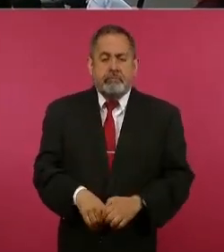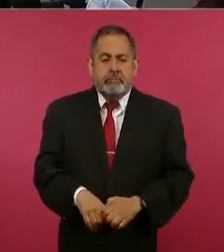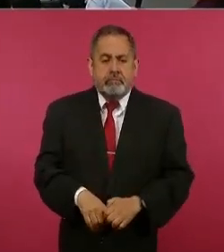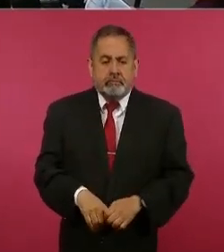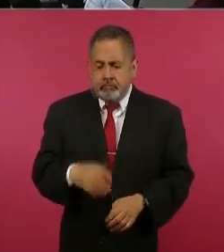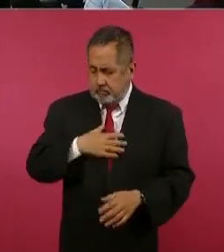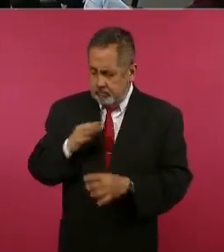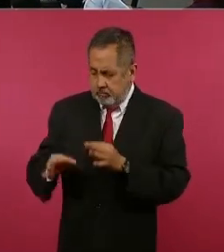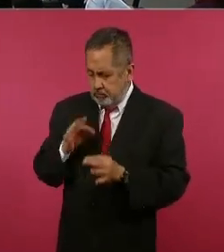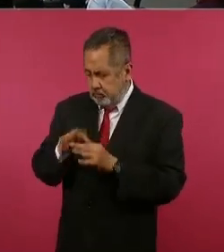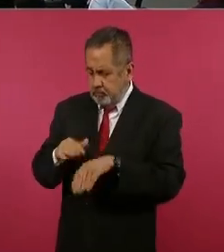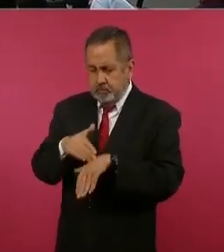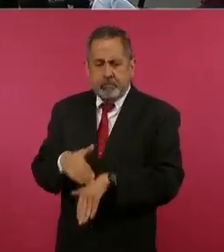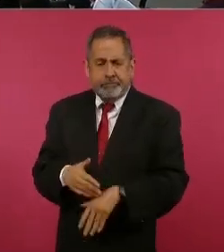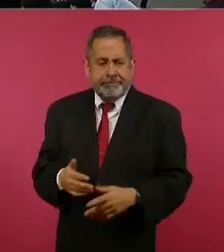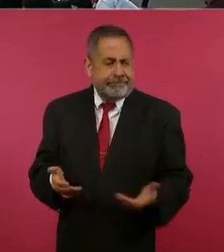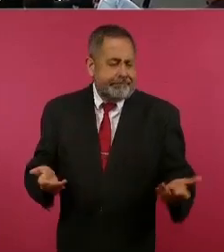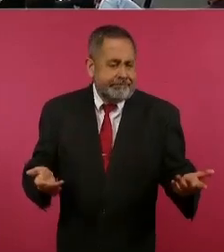Cumplimos la ley.